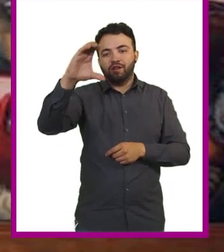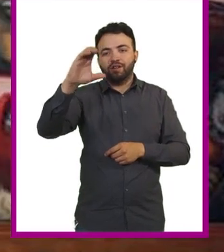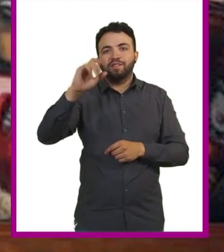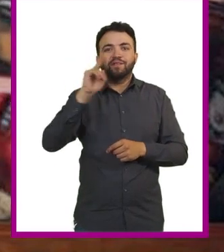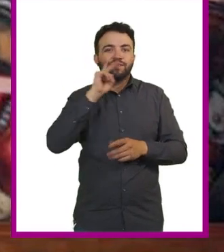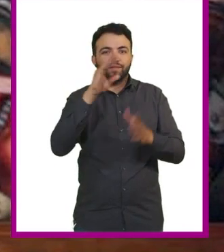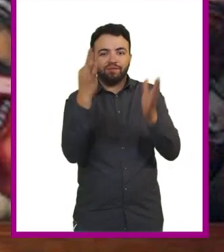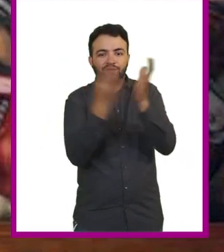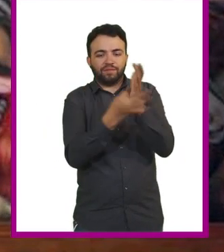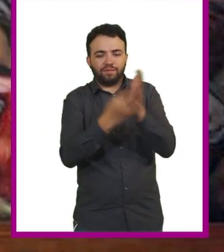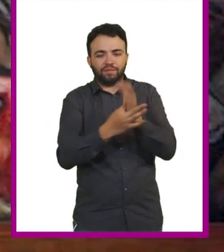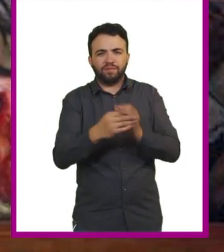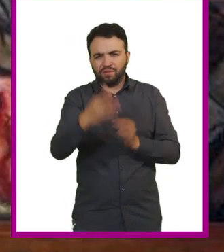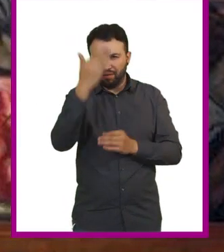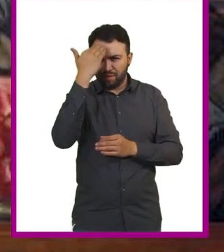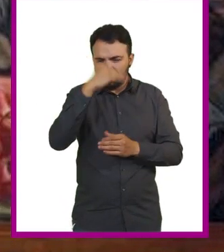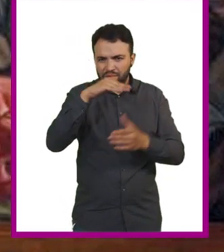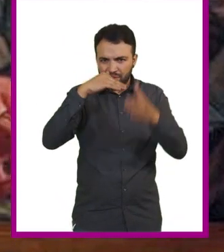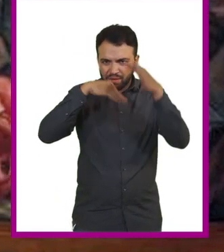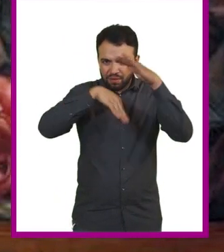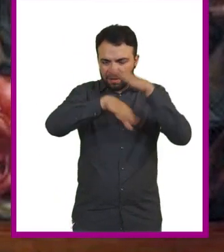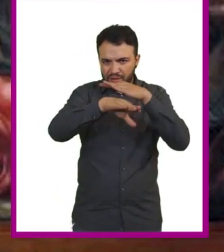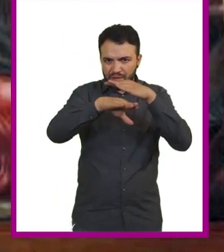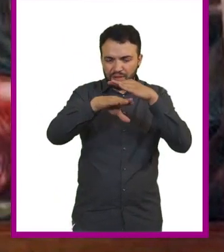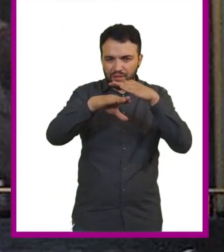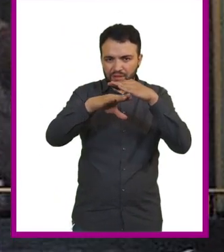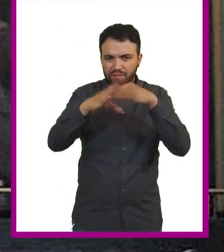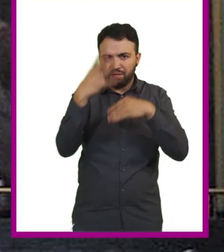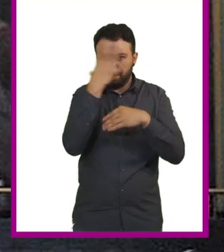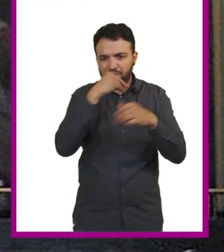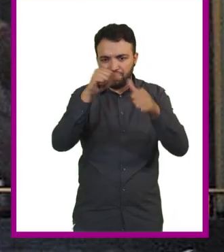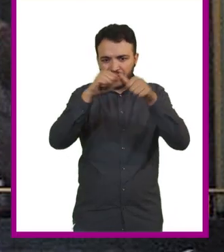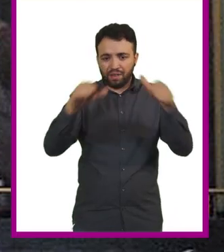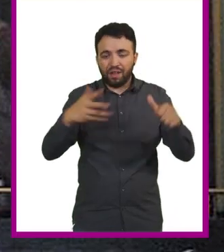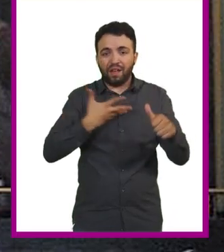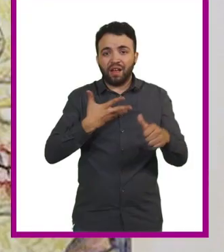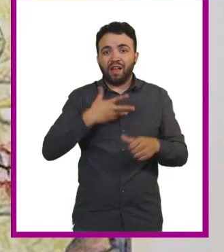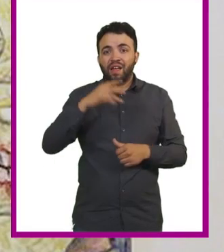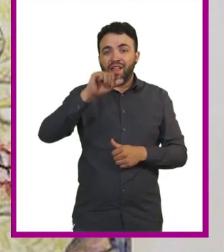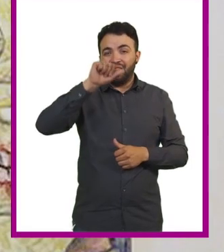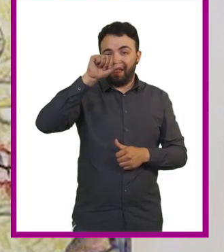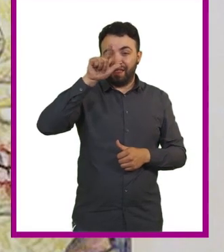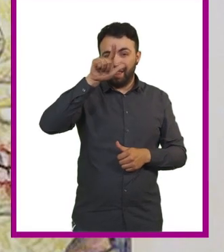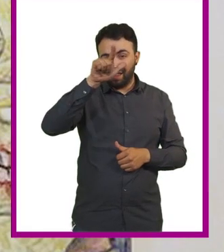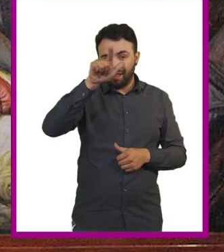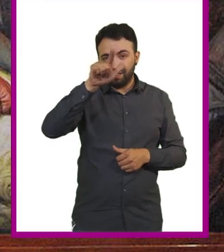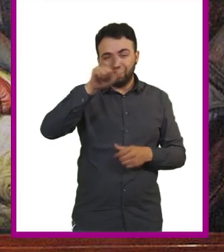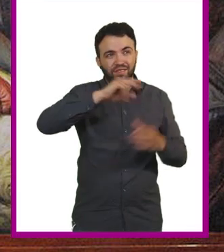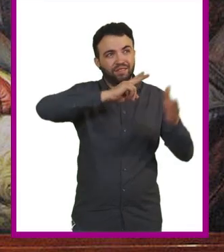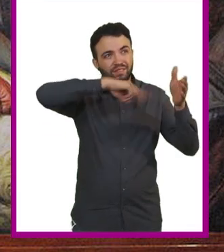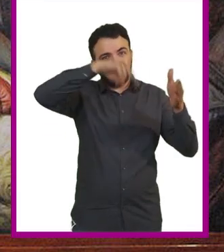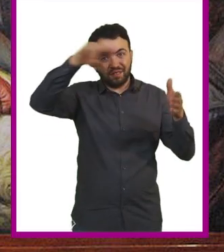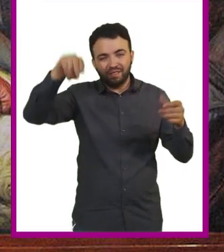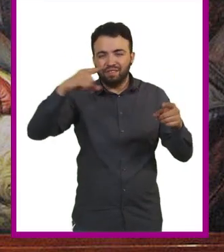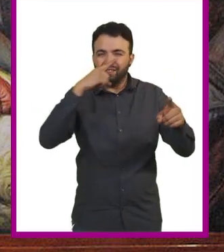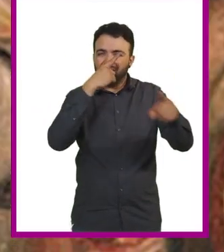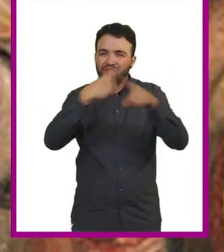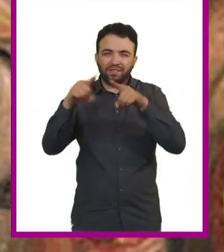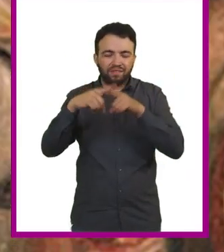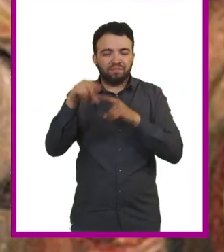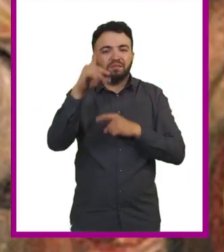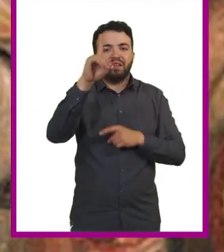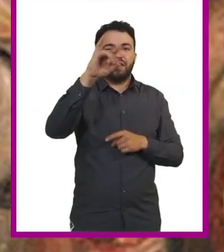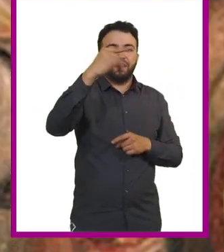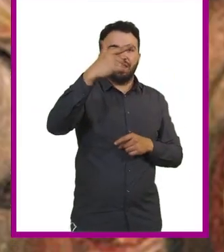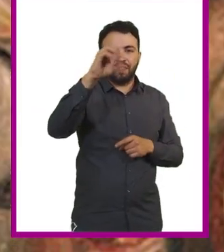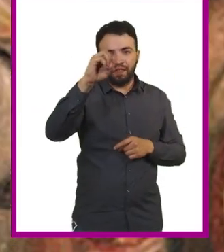¿Sabías que el Palacio de Bellas Artes alberga 17 murales? Los murales son obras de Diego Rivera, José Clemente Orozco,